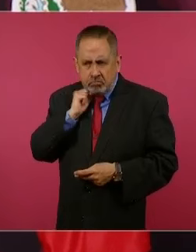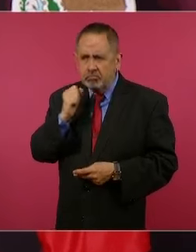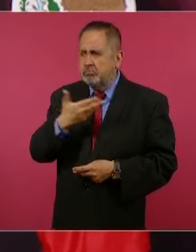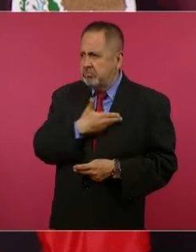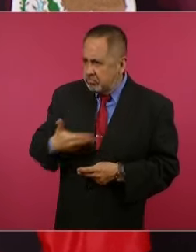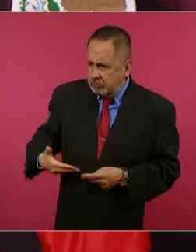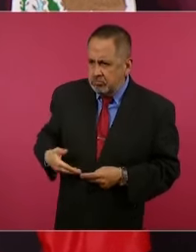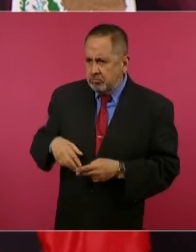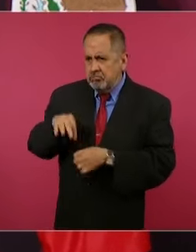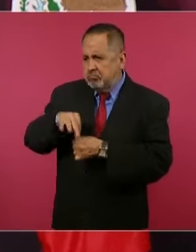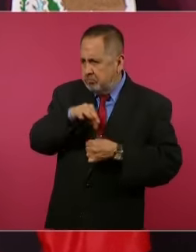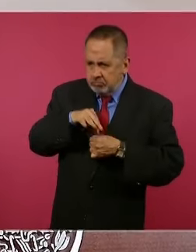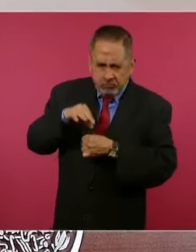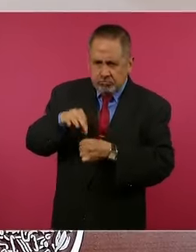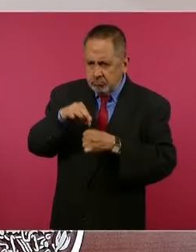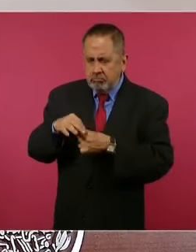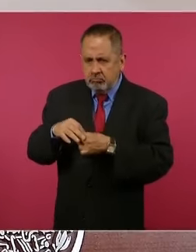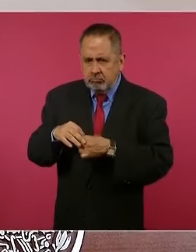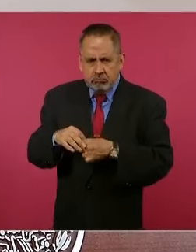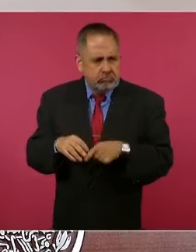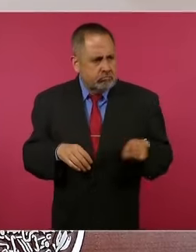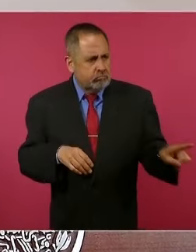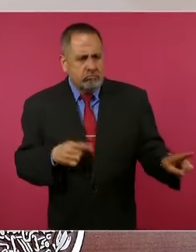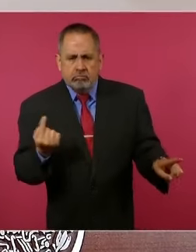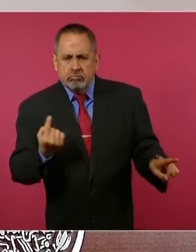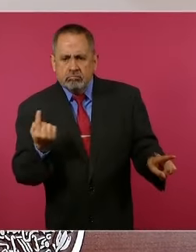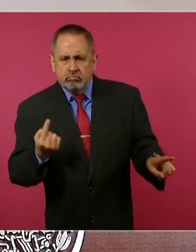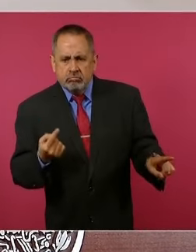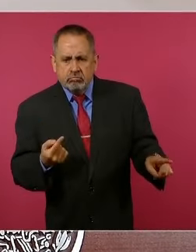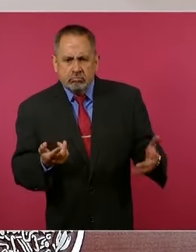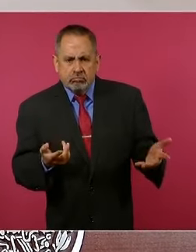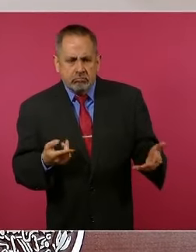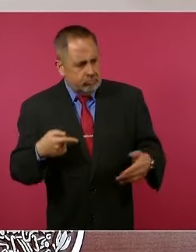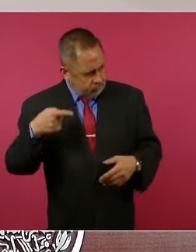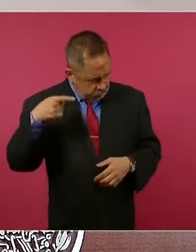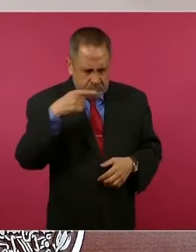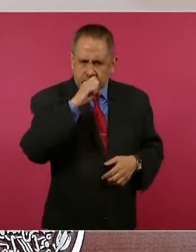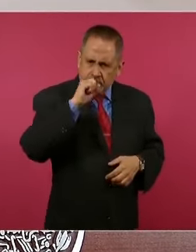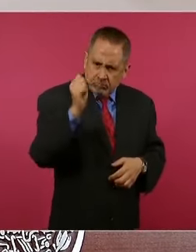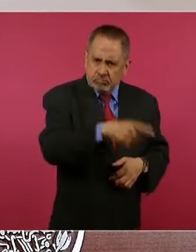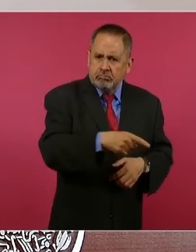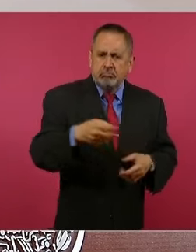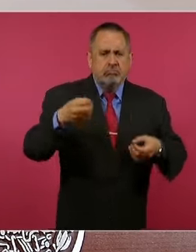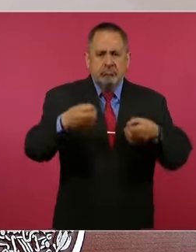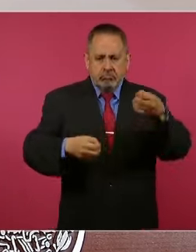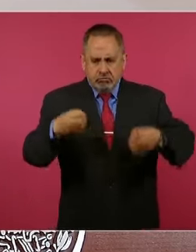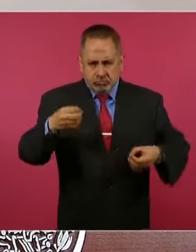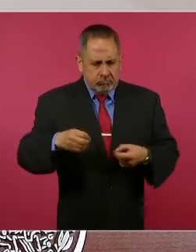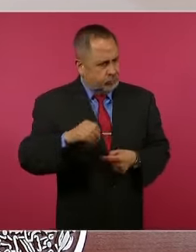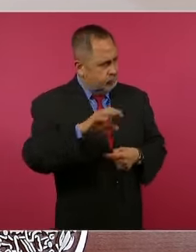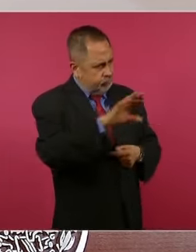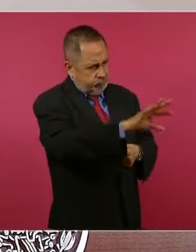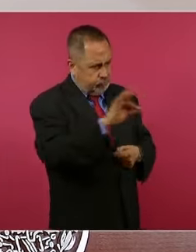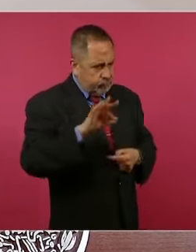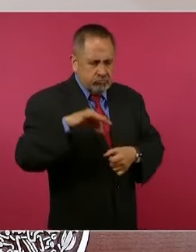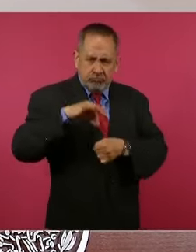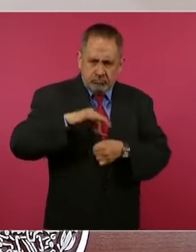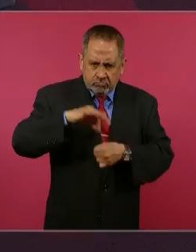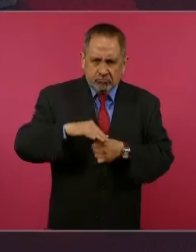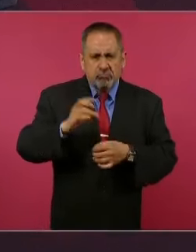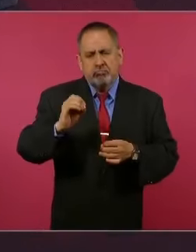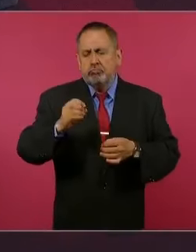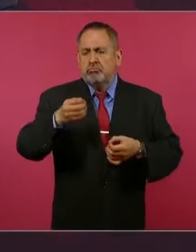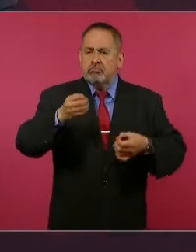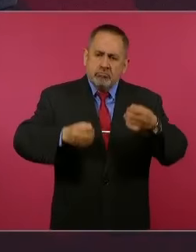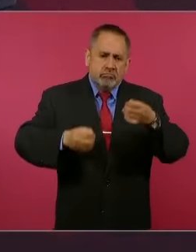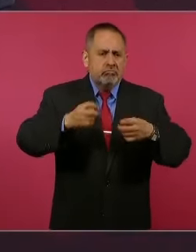presidente de la república Y no se va elegir a un juez a un magistrado a un ministro